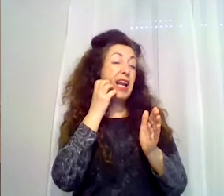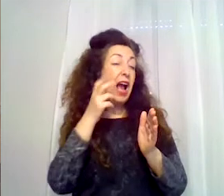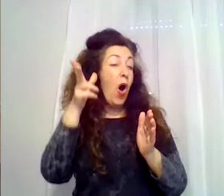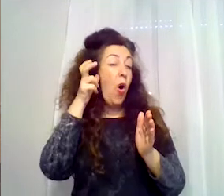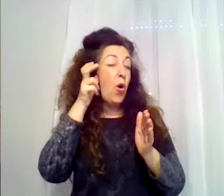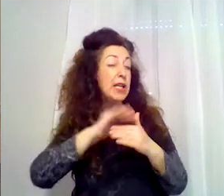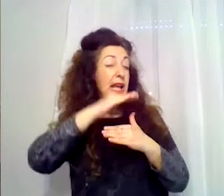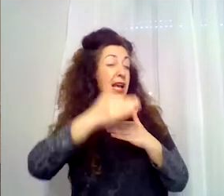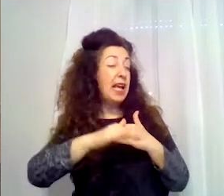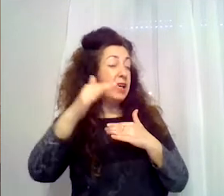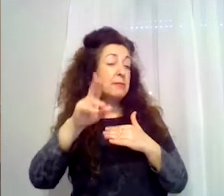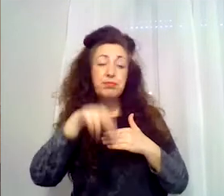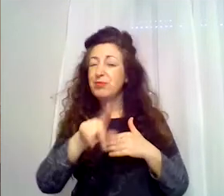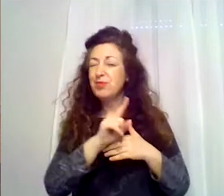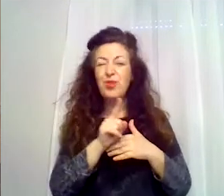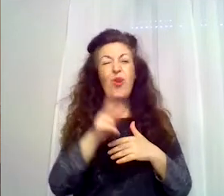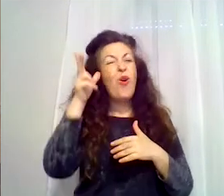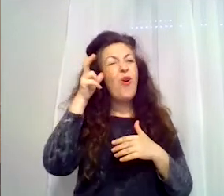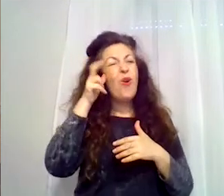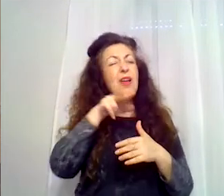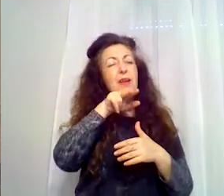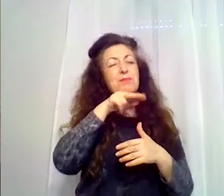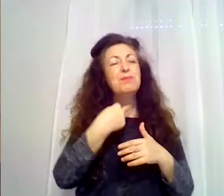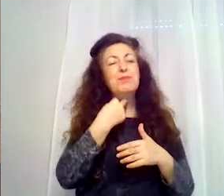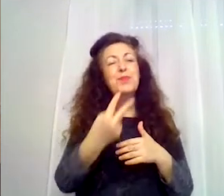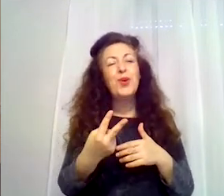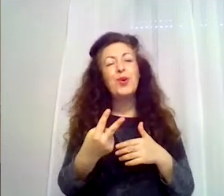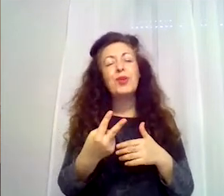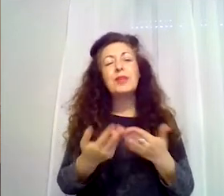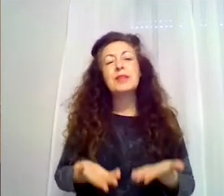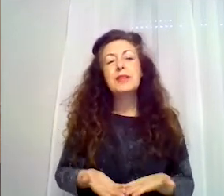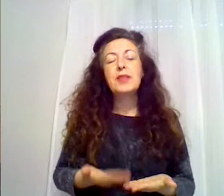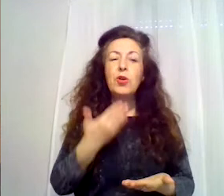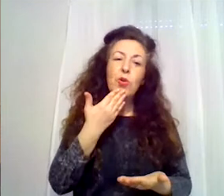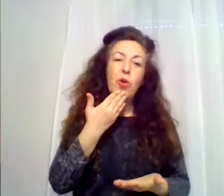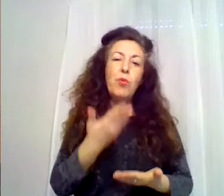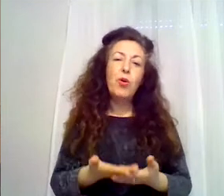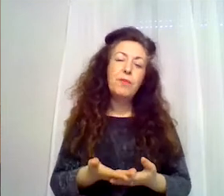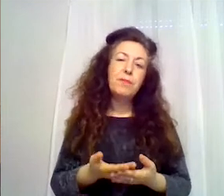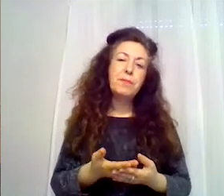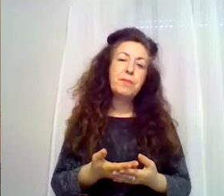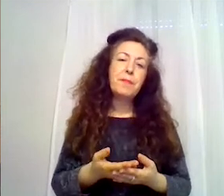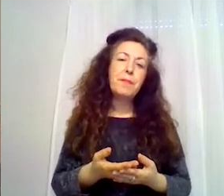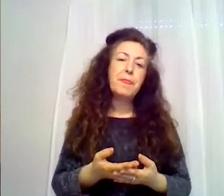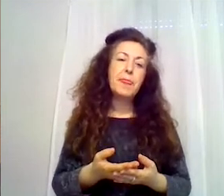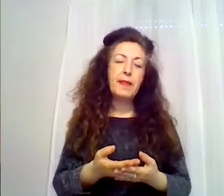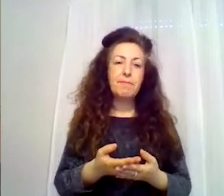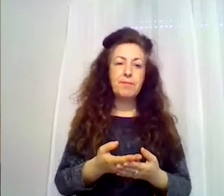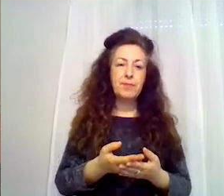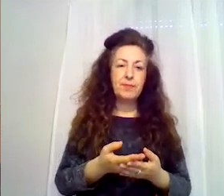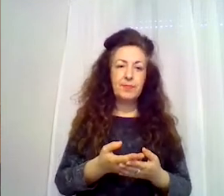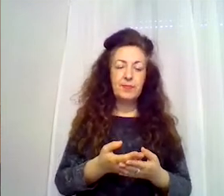pueden medir, que los estudiantes de clásicas aprendíamos a colocar, la larga y la breve con un